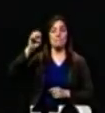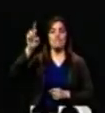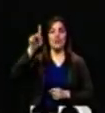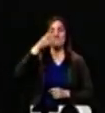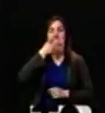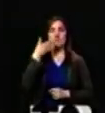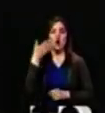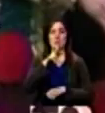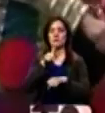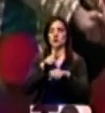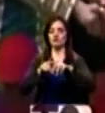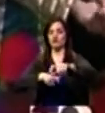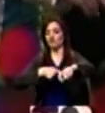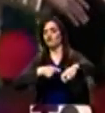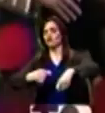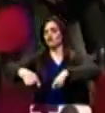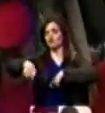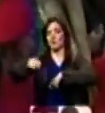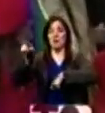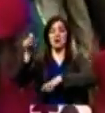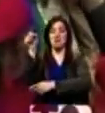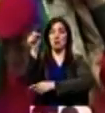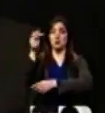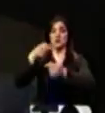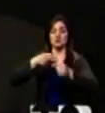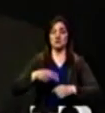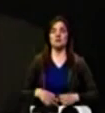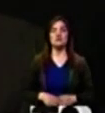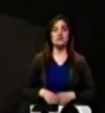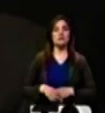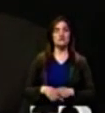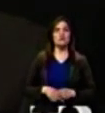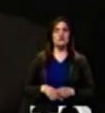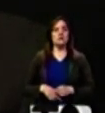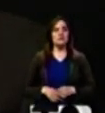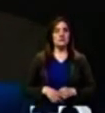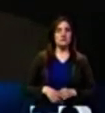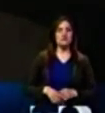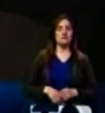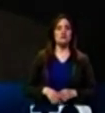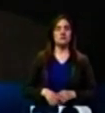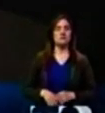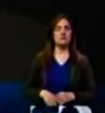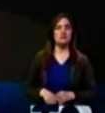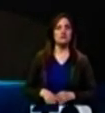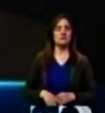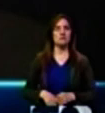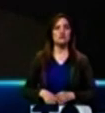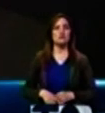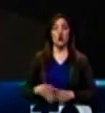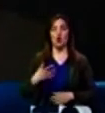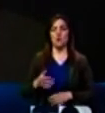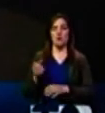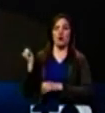su carrera, será una de las figuras de la fiesta taurina. Es una plaza que me ha visto crecer como novillero y como